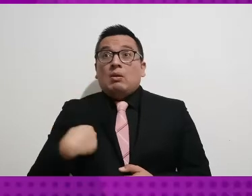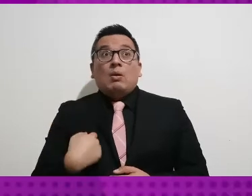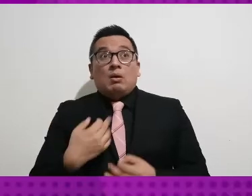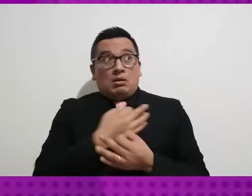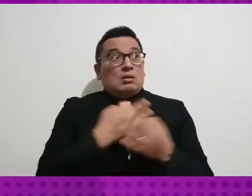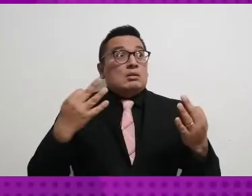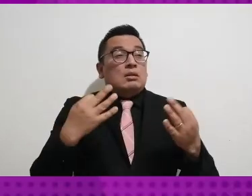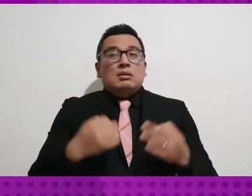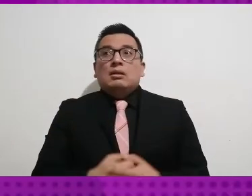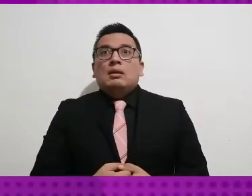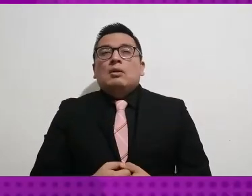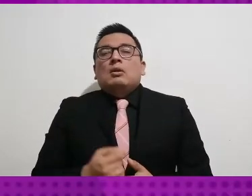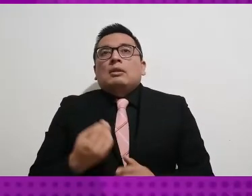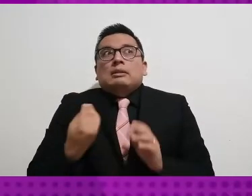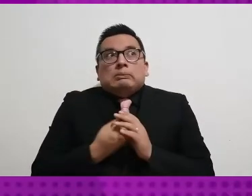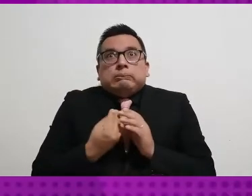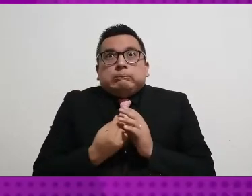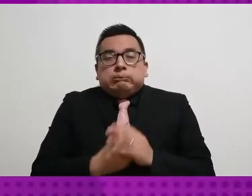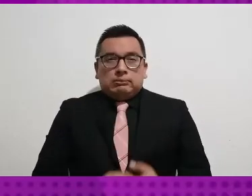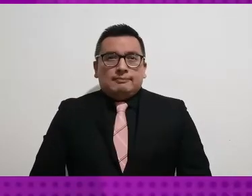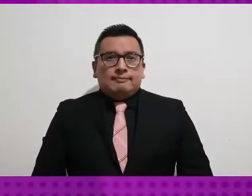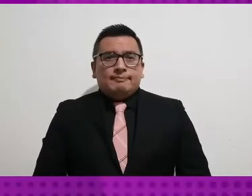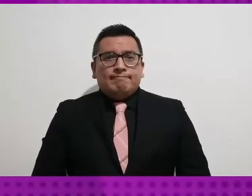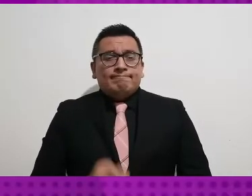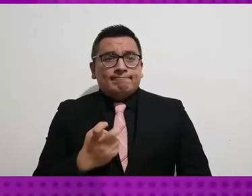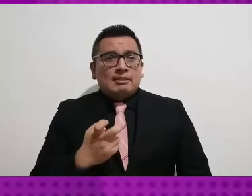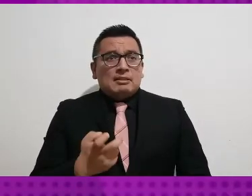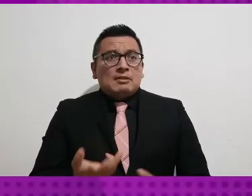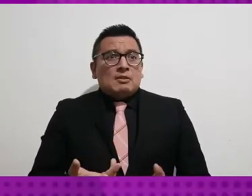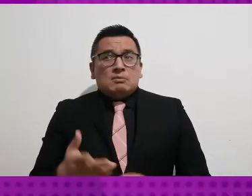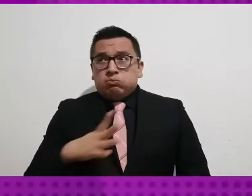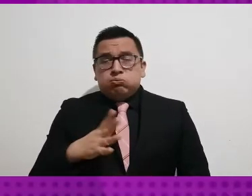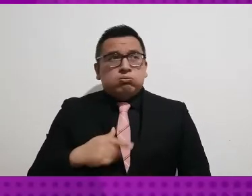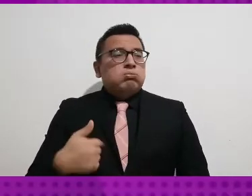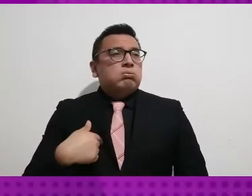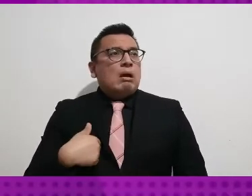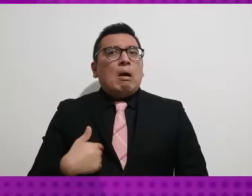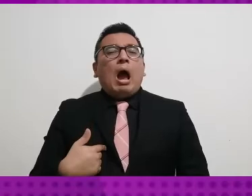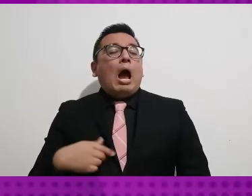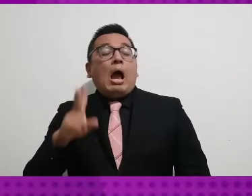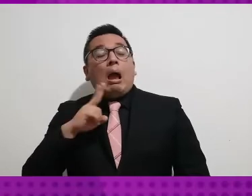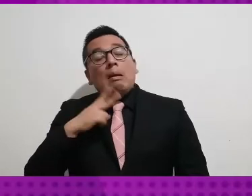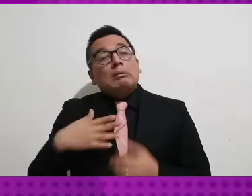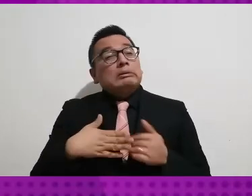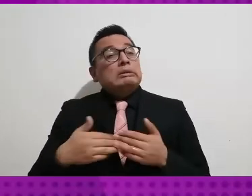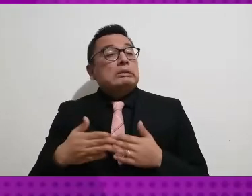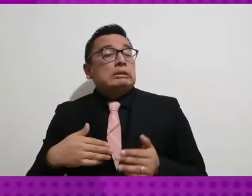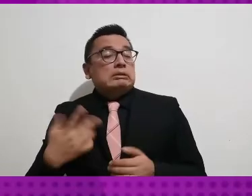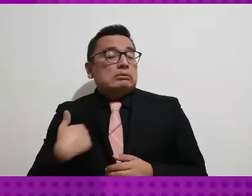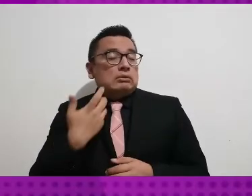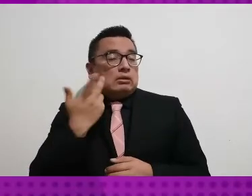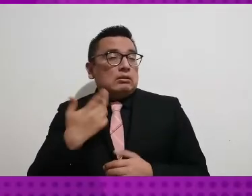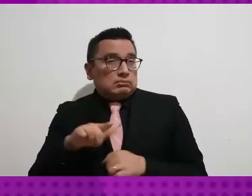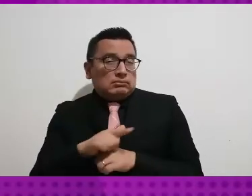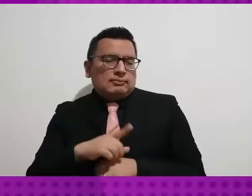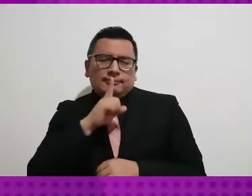decir públicamente. Si tú eras homosexual, te escondías. Y que no es una moda, realmente. No, es una cuestión que va progresando y que finalmente pues, seguiremos